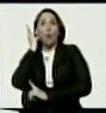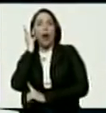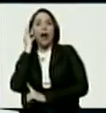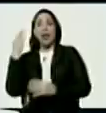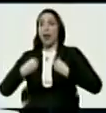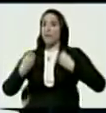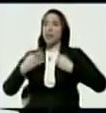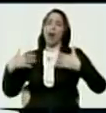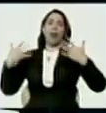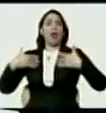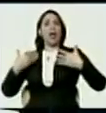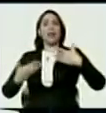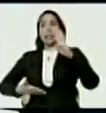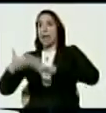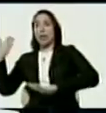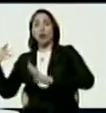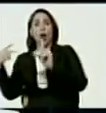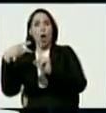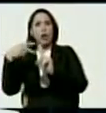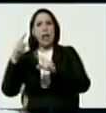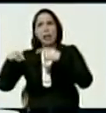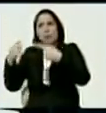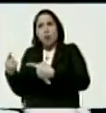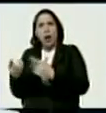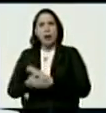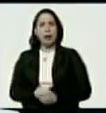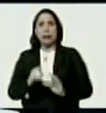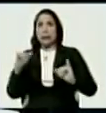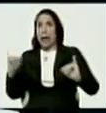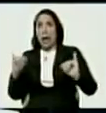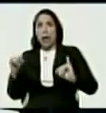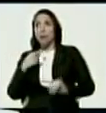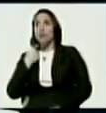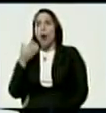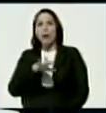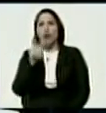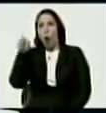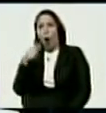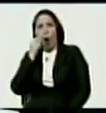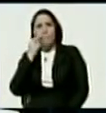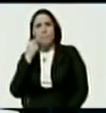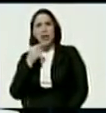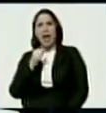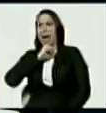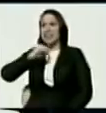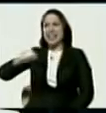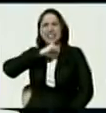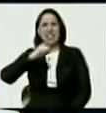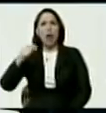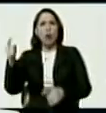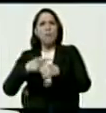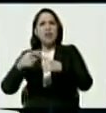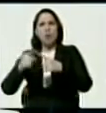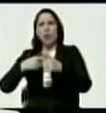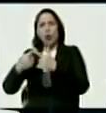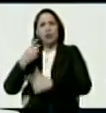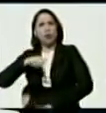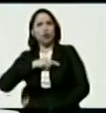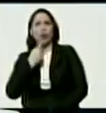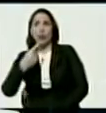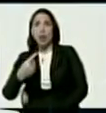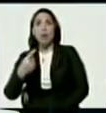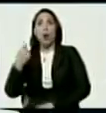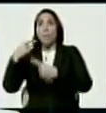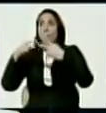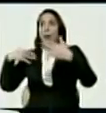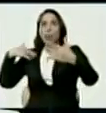alegre saliendo del Hotel Penélope después de haber envenenado a Superlano y asesinado a su primo, señalamos que varios